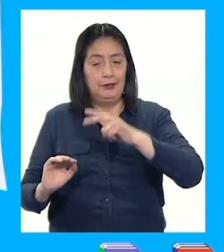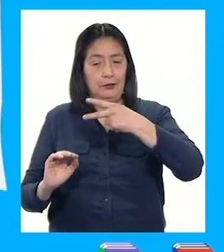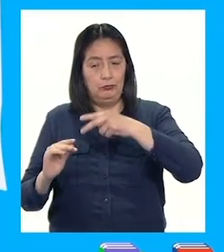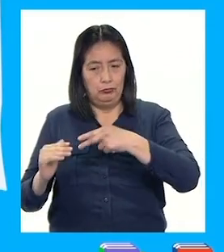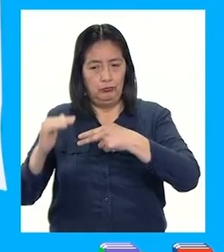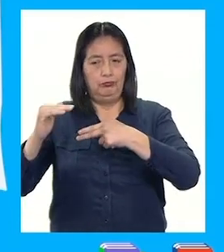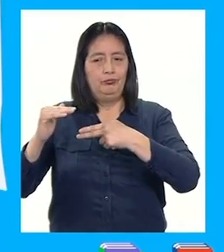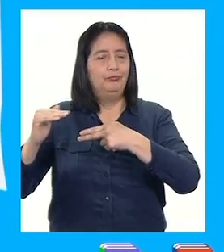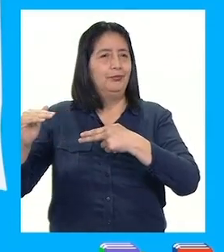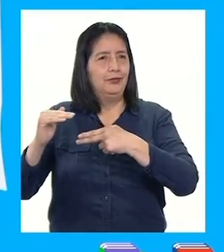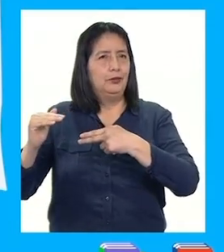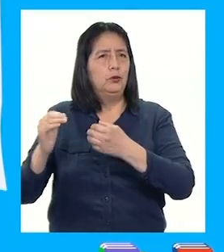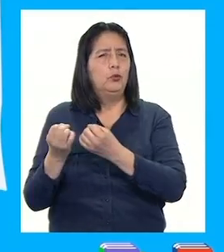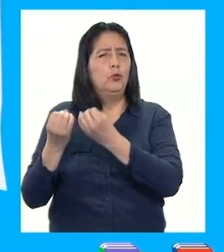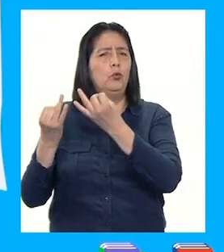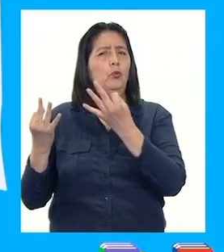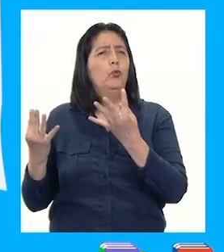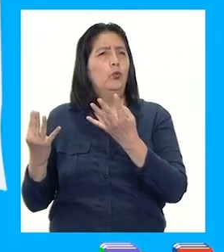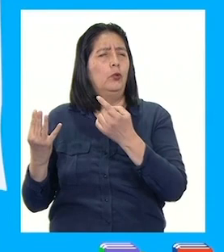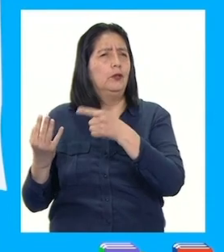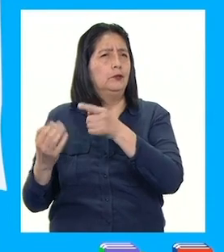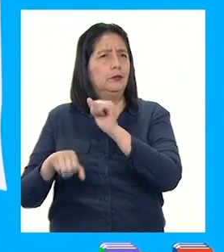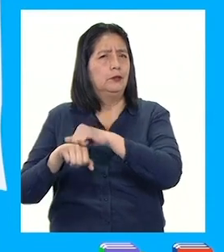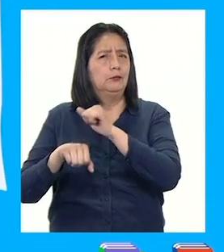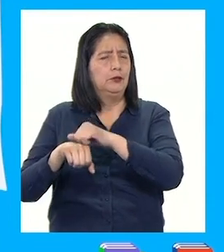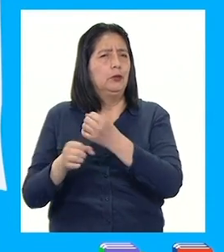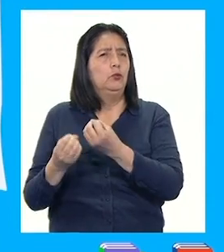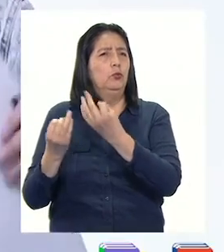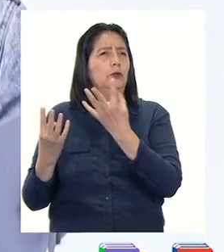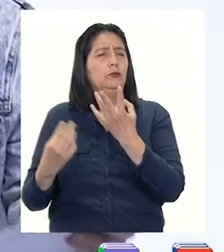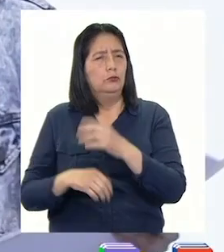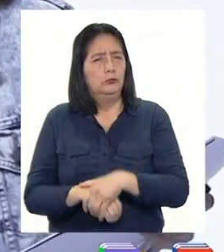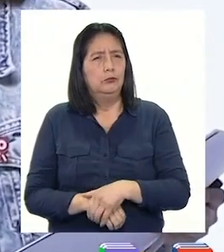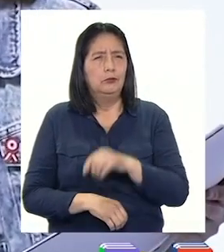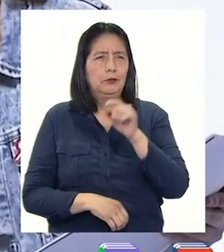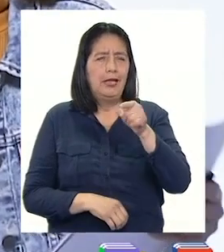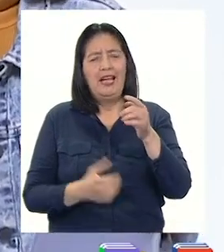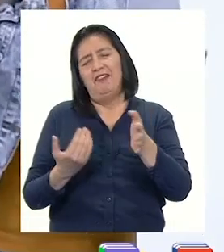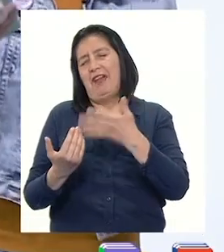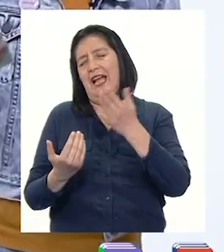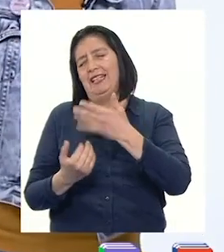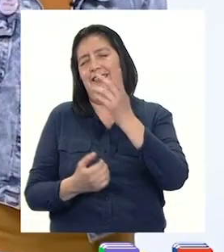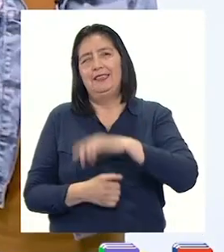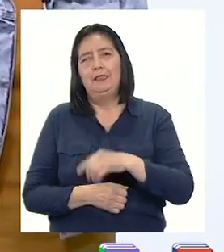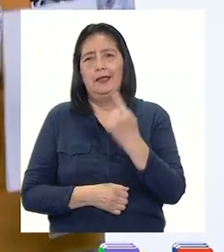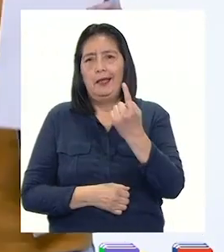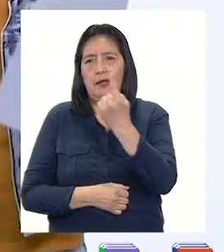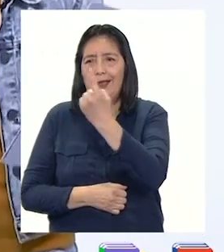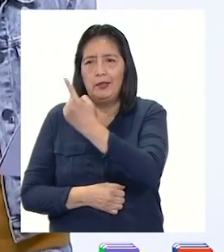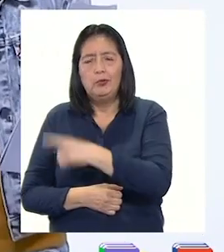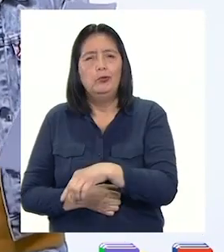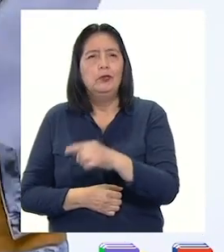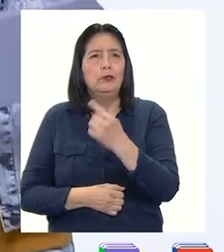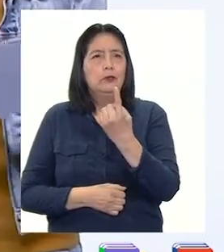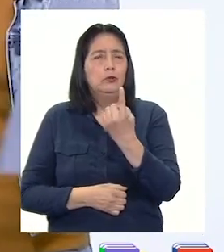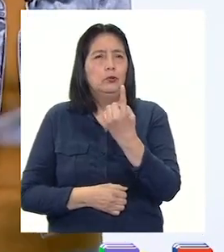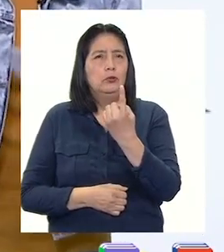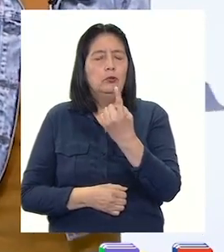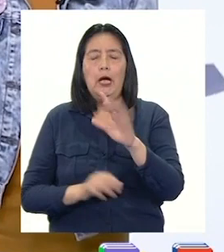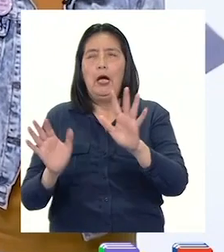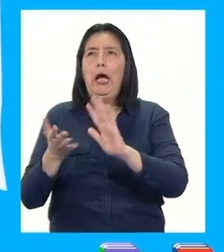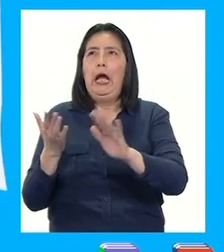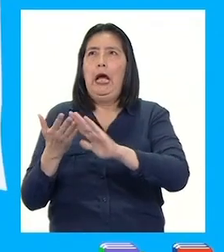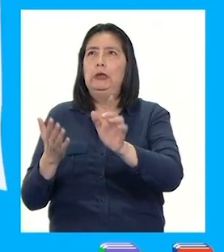fila? ¿Cuánto valen en total estas piedritas? Esto es fácil. Cada piedrita allí vale 1.